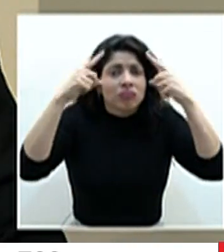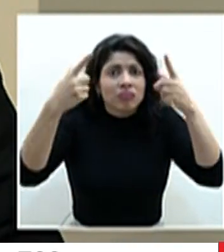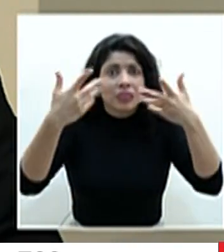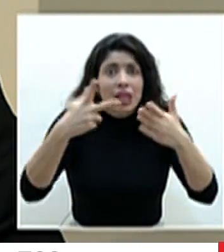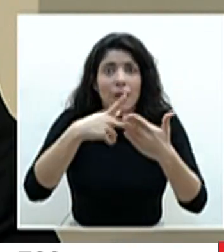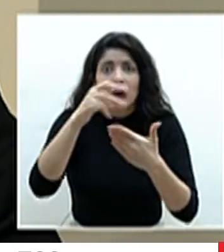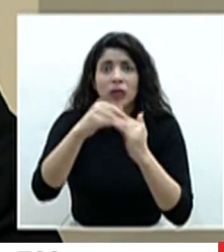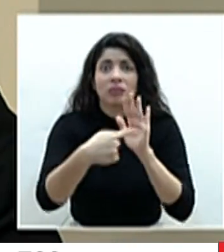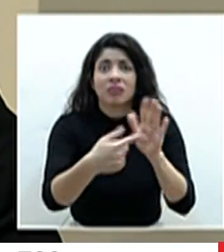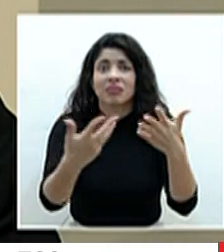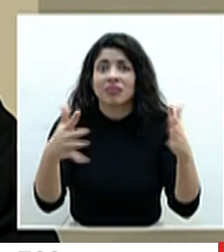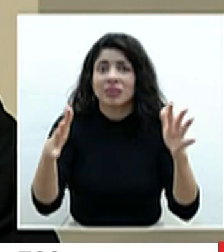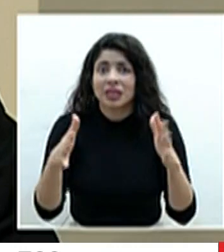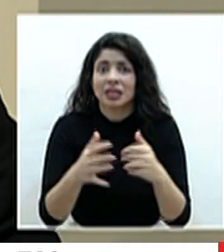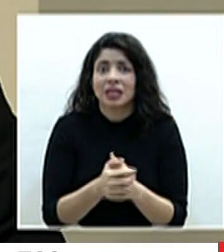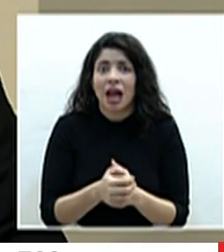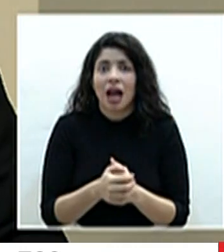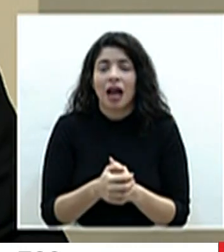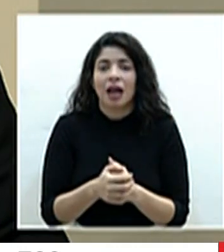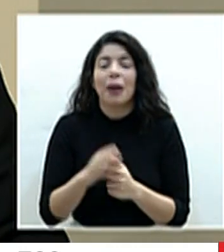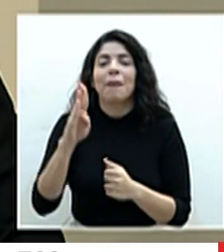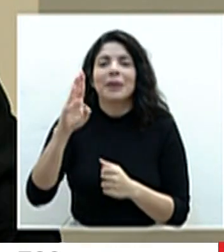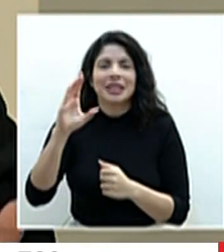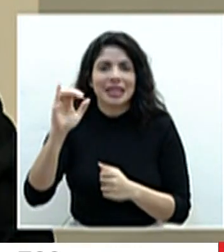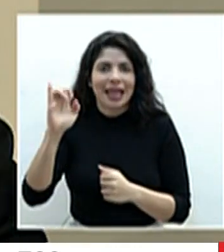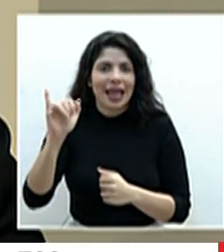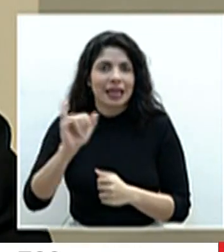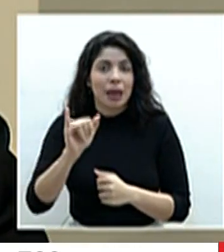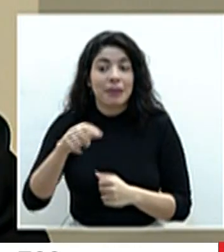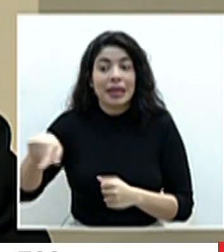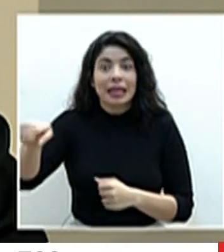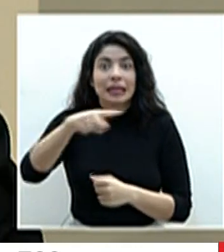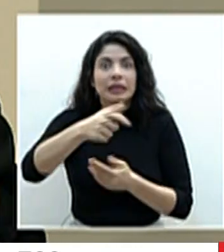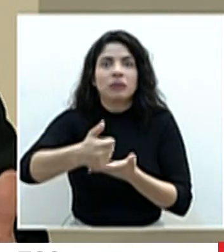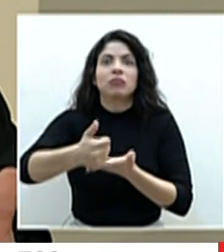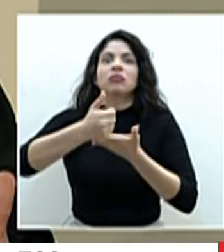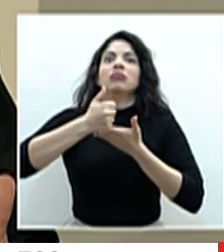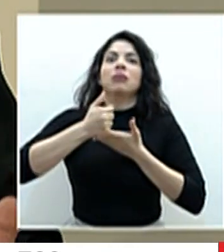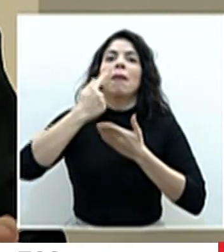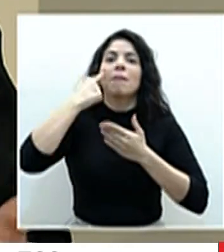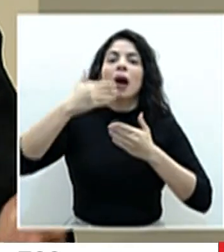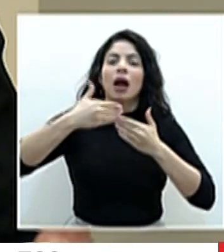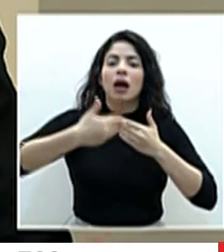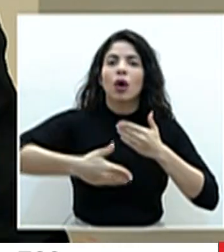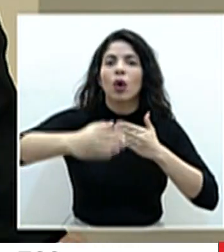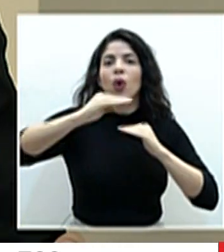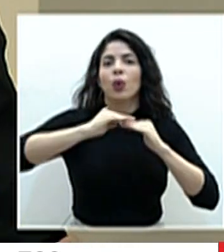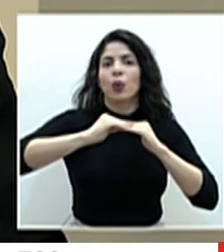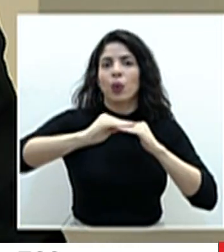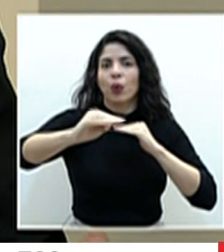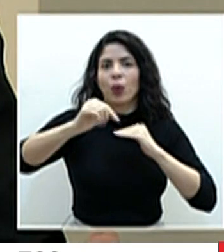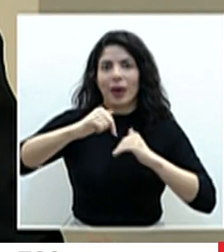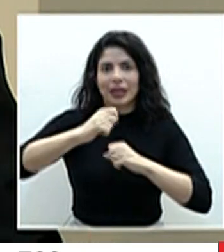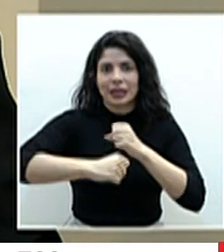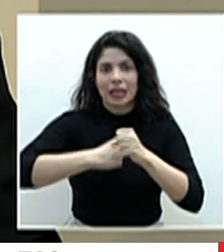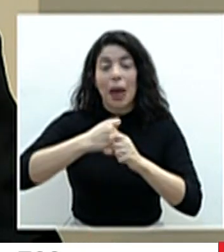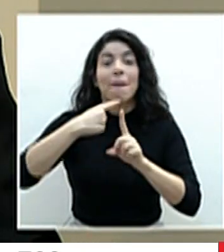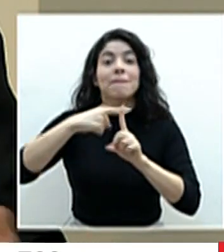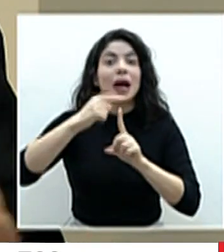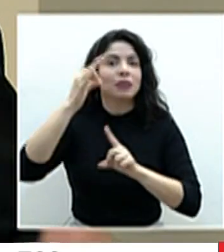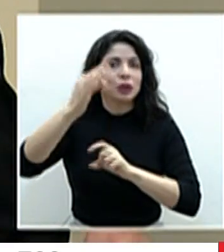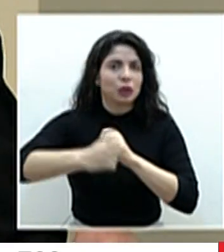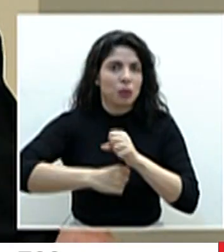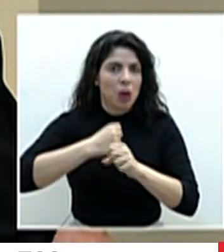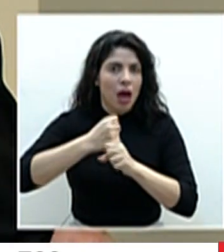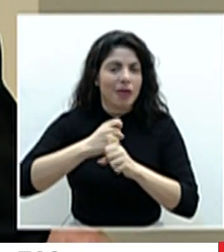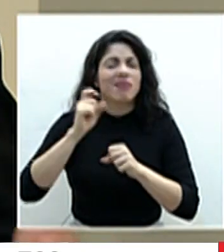ya presentados, BESIE también, y eso nos permitirá mantener la estabilidad en este año y en el próximo año. Y